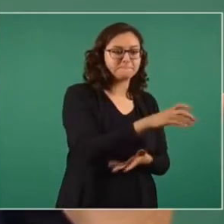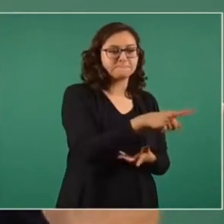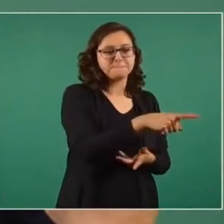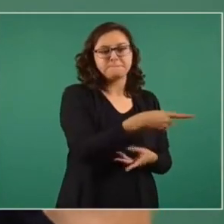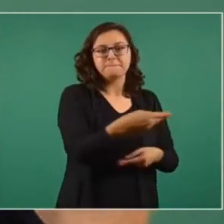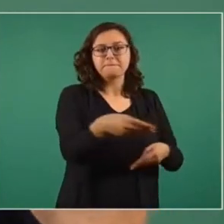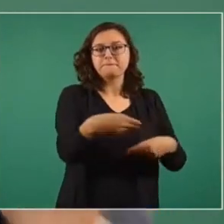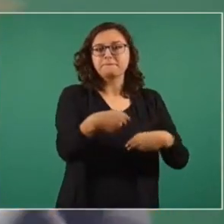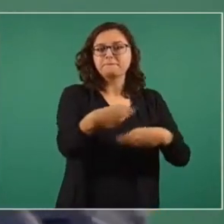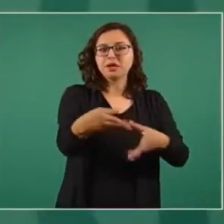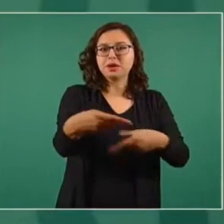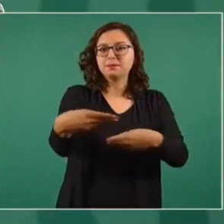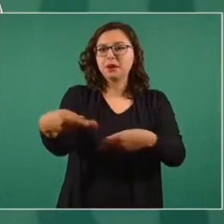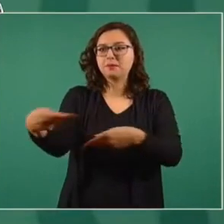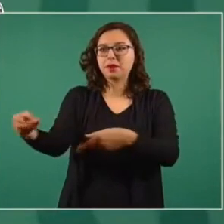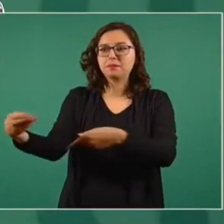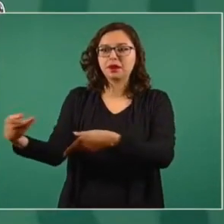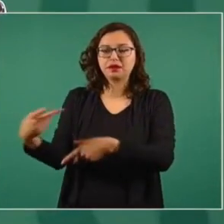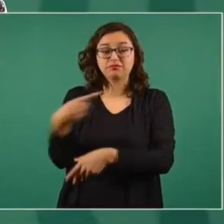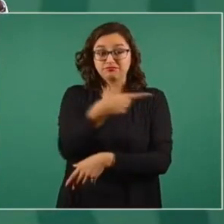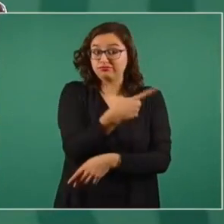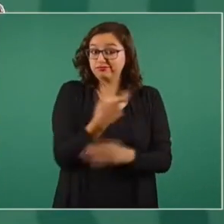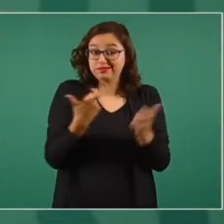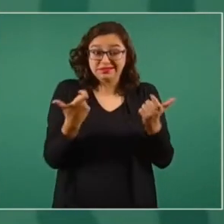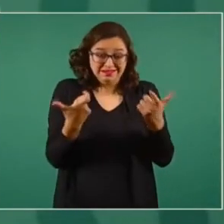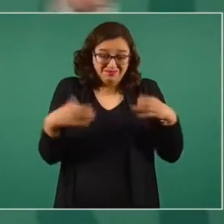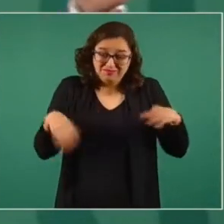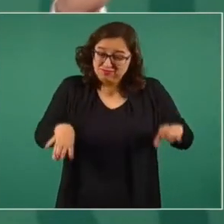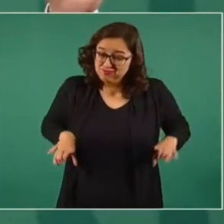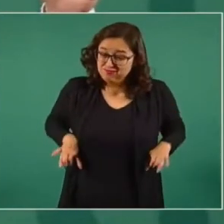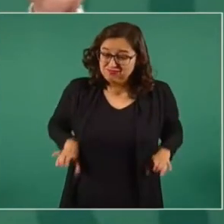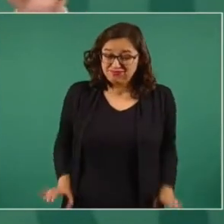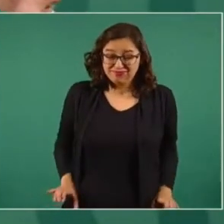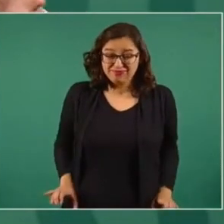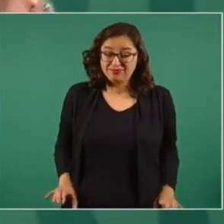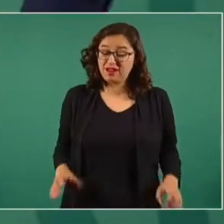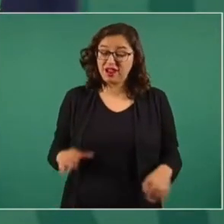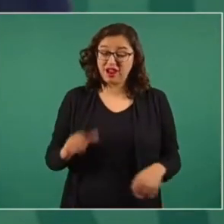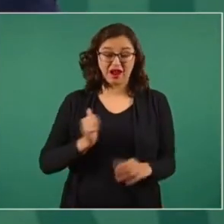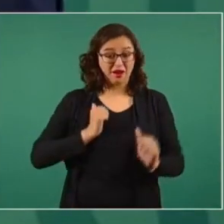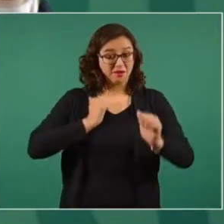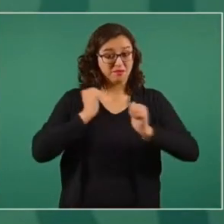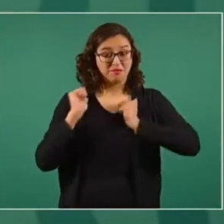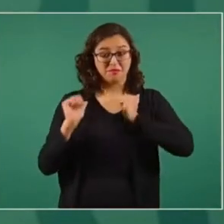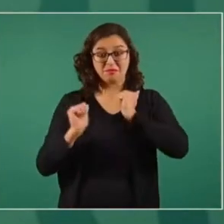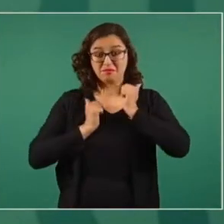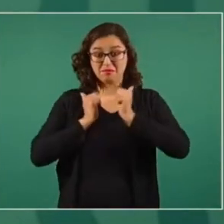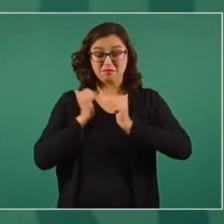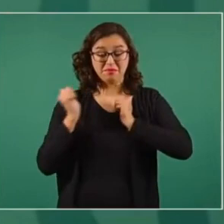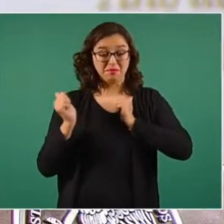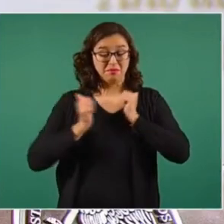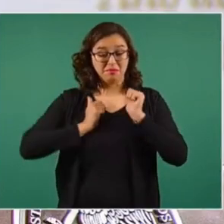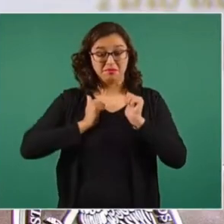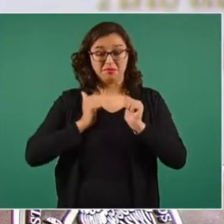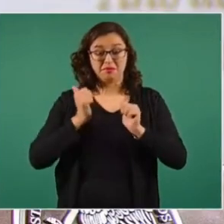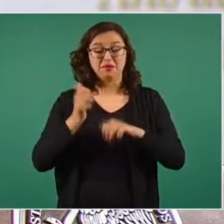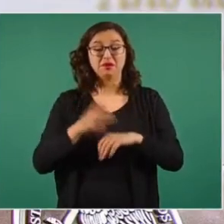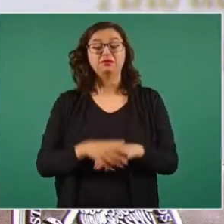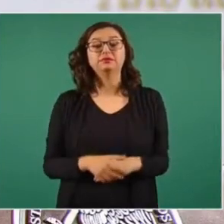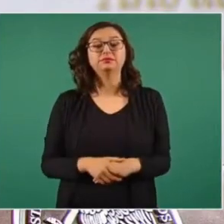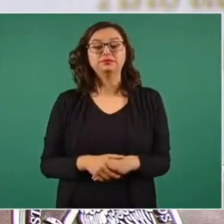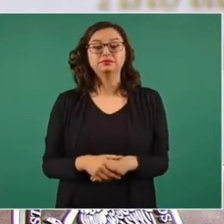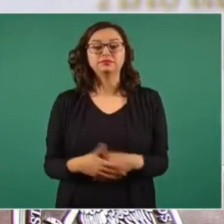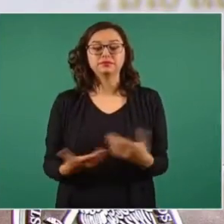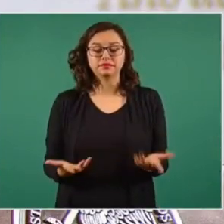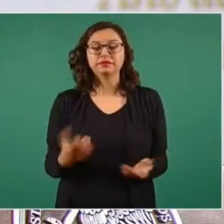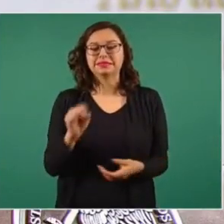Gentes que hizo su agosto en el gobierno anterior y en todos los gobiernos. Gobernación